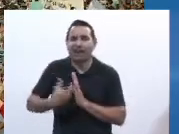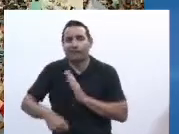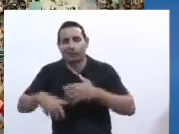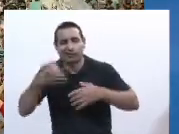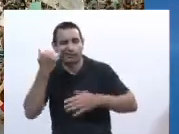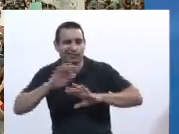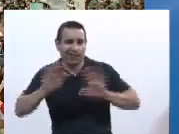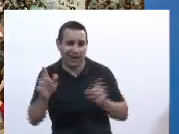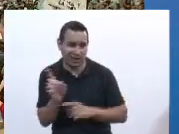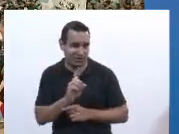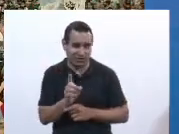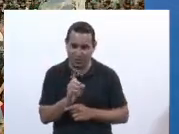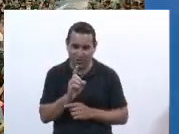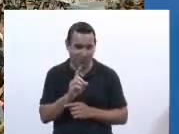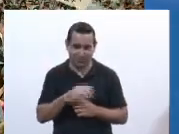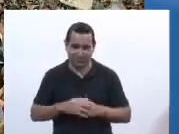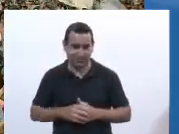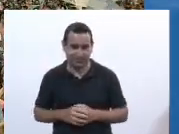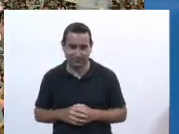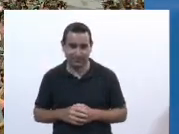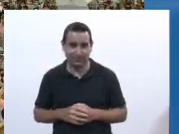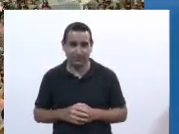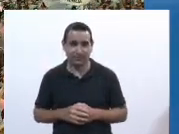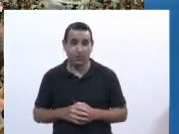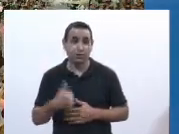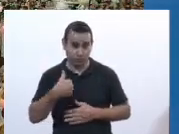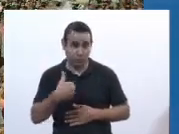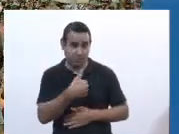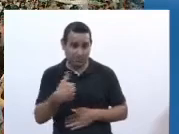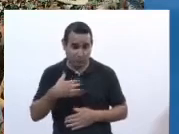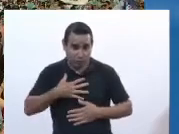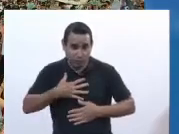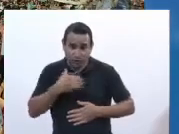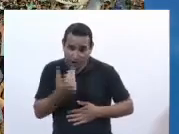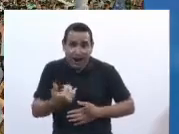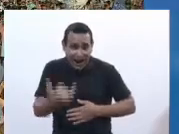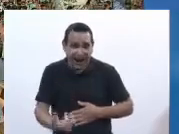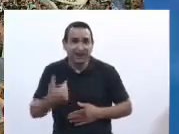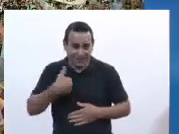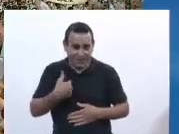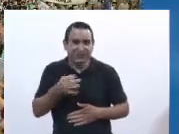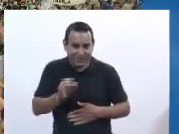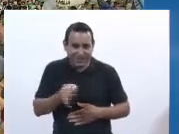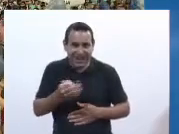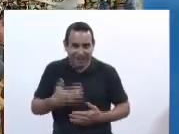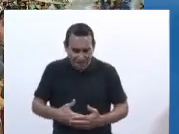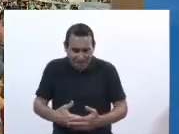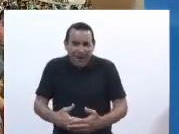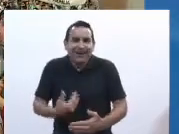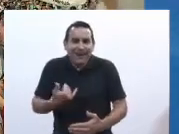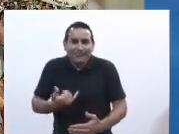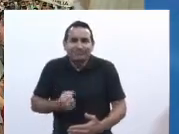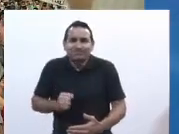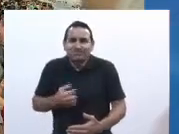dice, total, tengo esta solución. Yo he sido mamá y sé lo que es tener un bebé en tu vientre y sé lo que